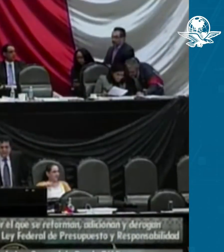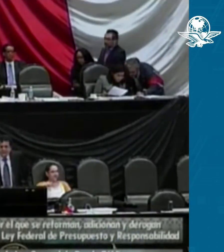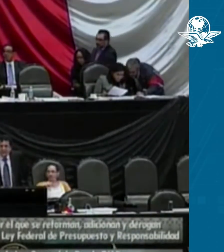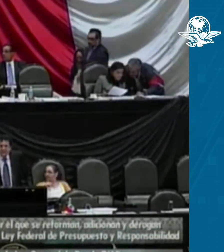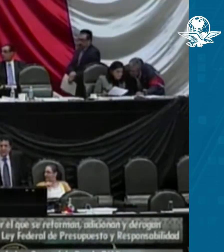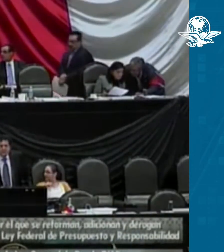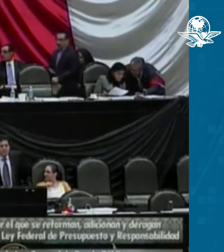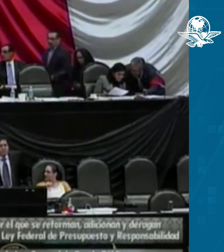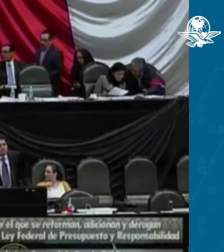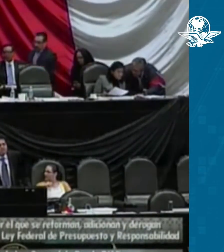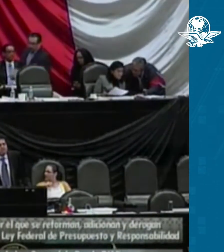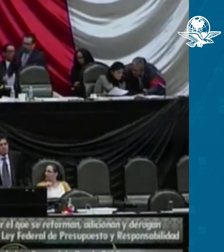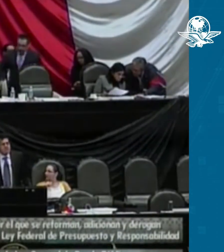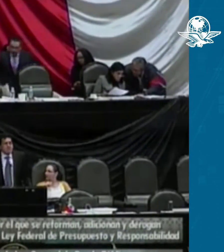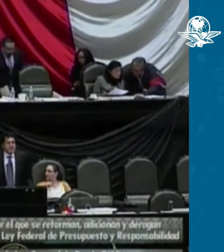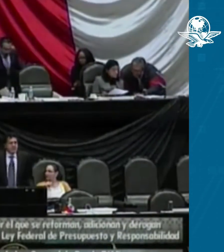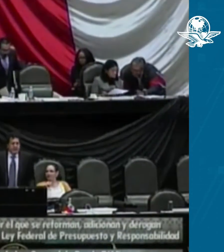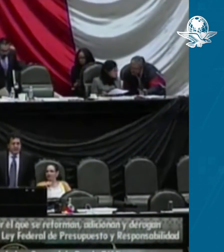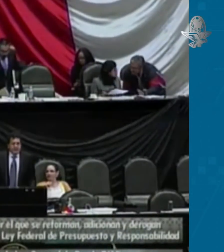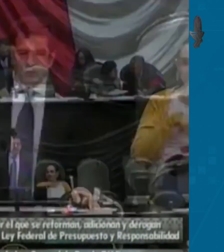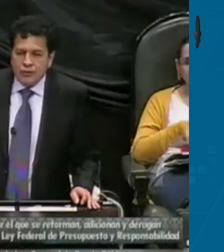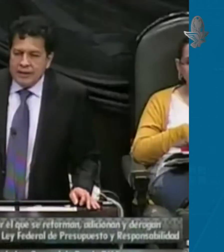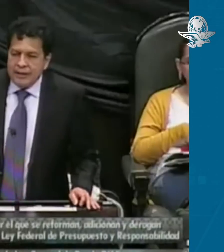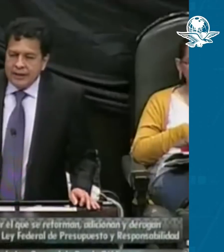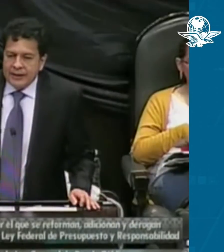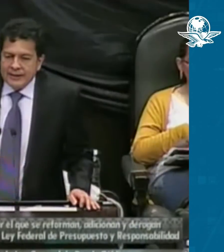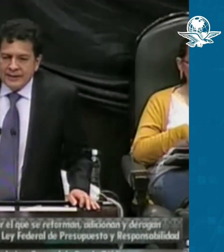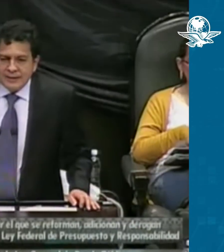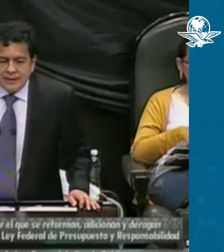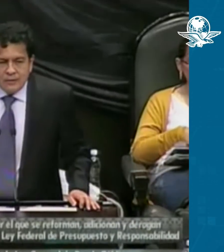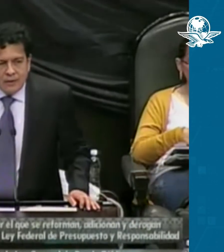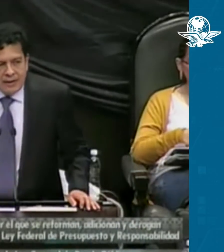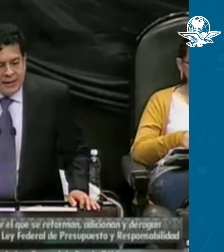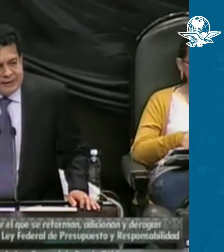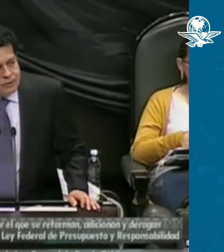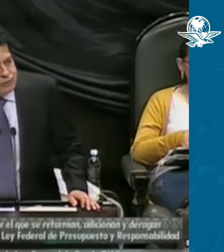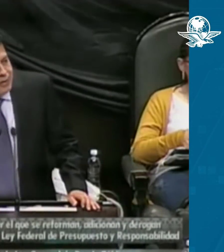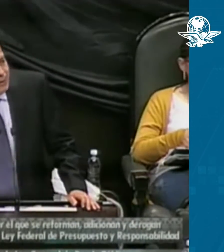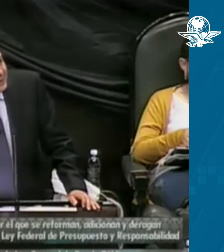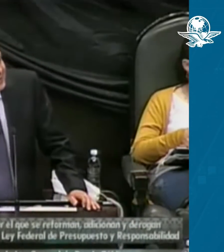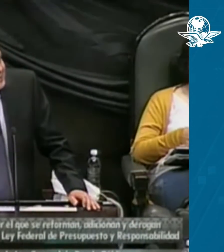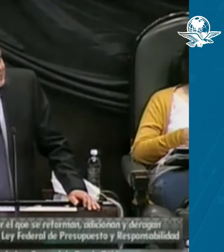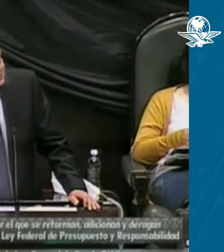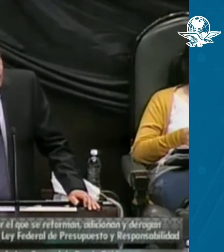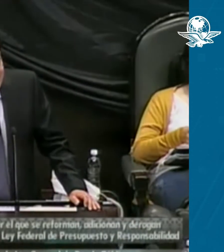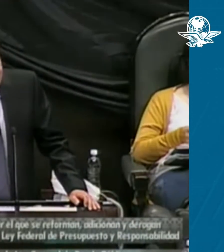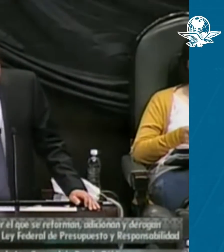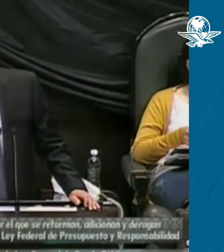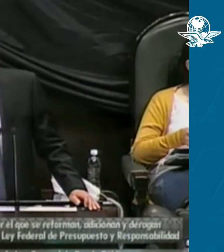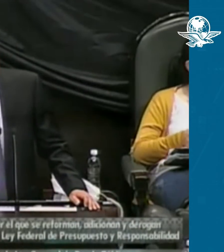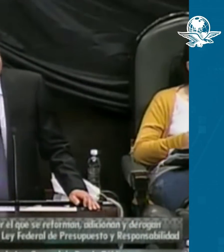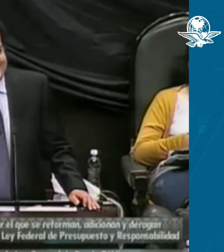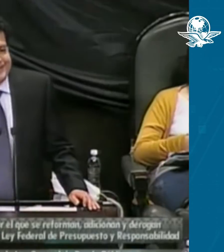de Pemexgate, en el que se le acusó de ser el responsable del presunto desvío de más de 1,000 millones de pesos de Pemex hacia la